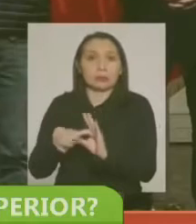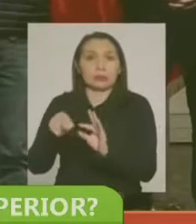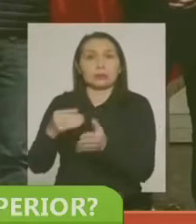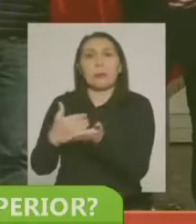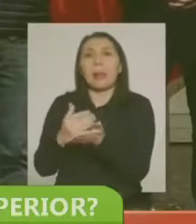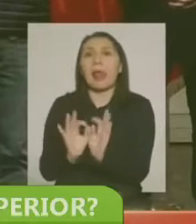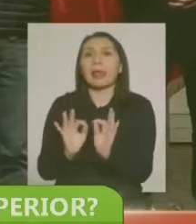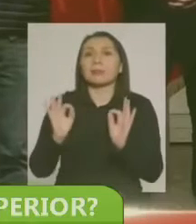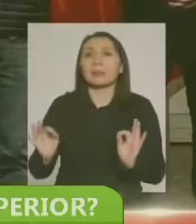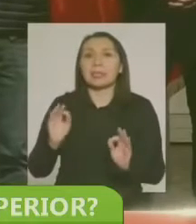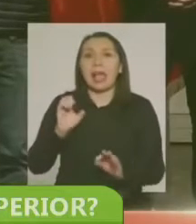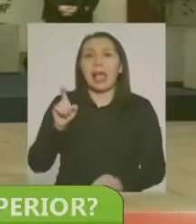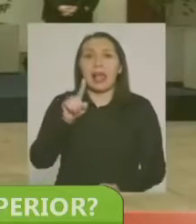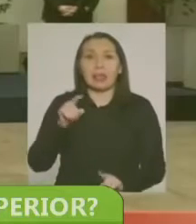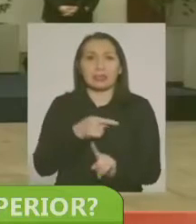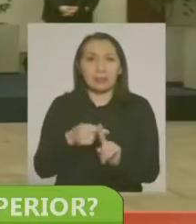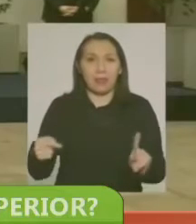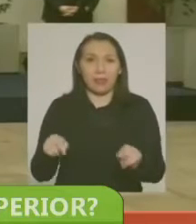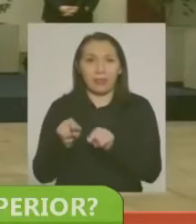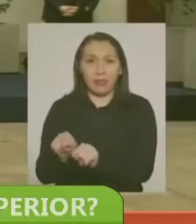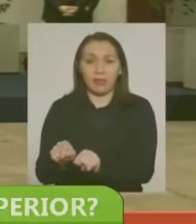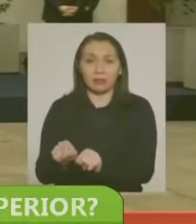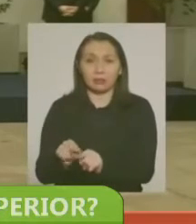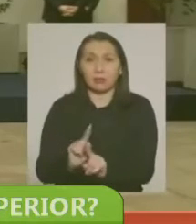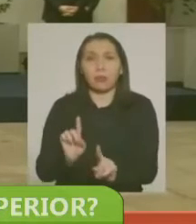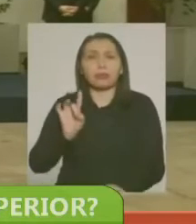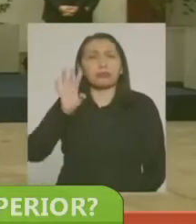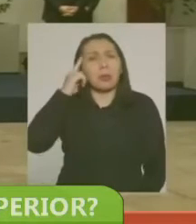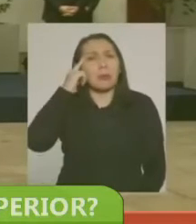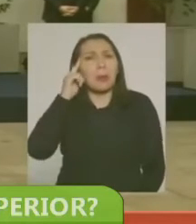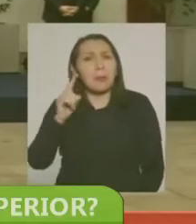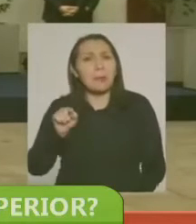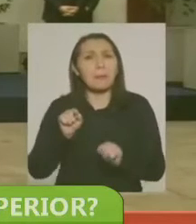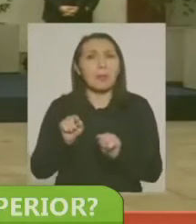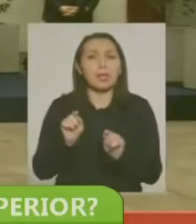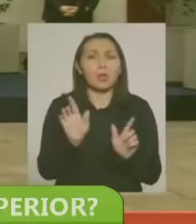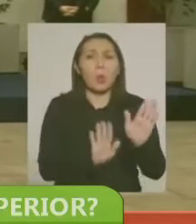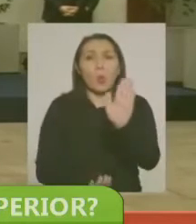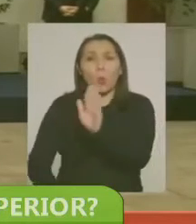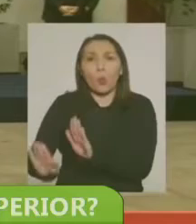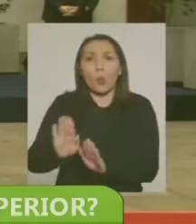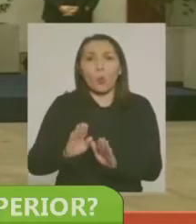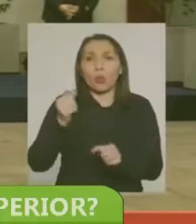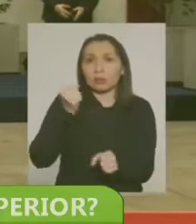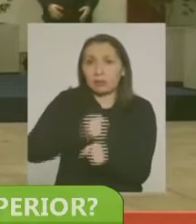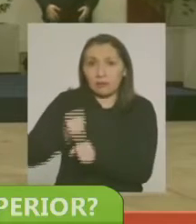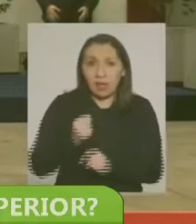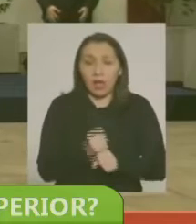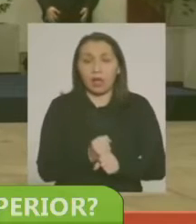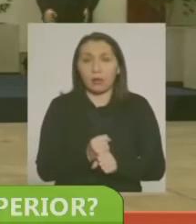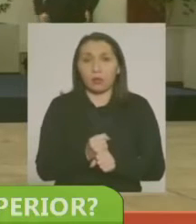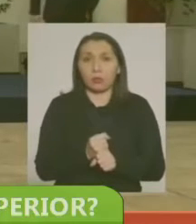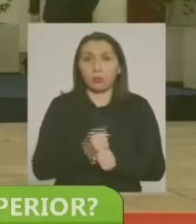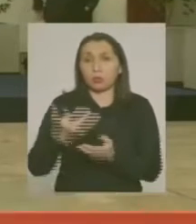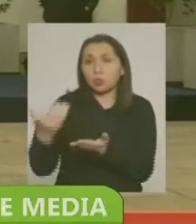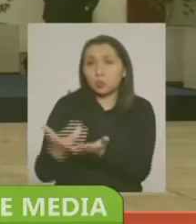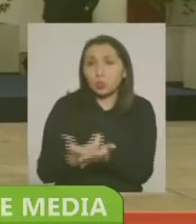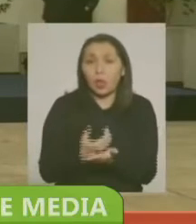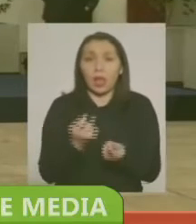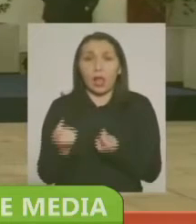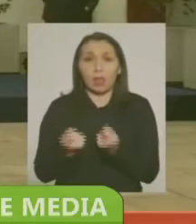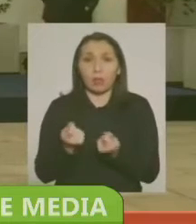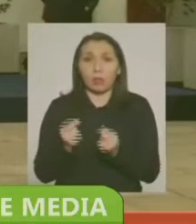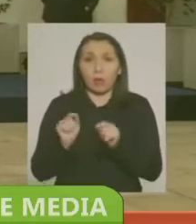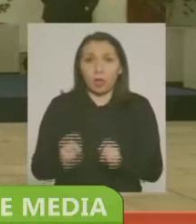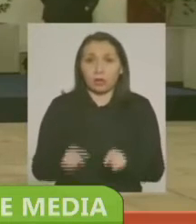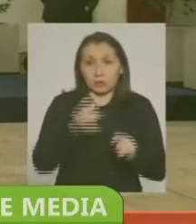plazo. Sabemos las necesidades de la gente, sabemos de las necesidades que hay que buscar cómo poder atenderlas, y por eso estos proyectos que ha presentado el gobierno,